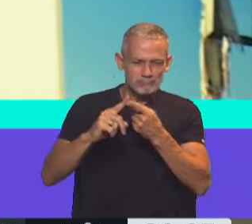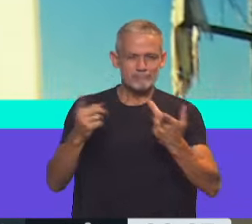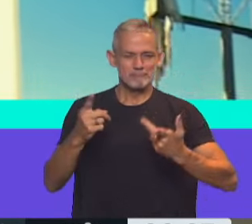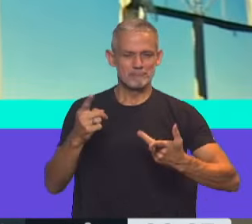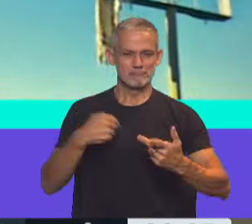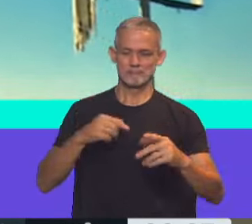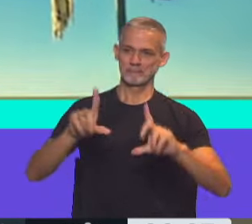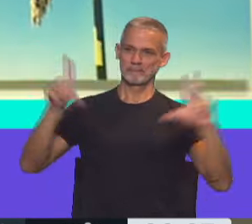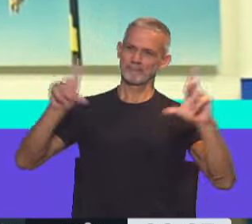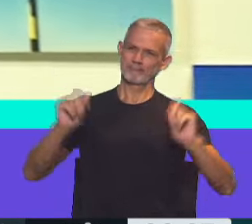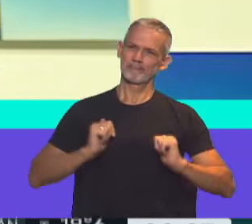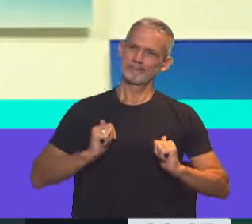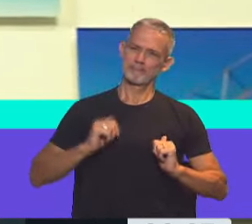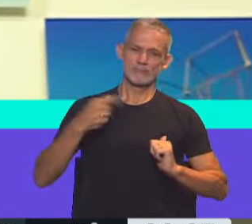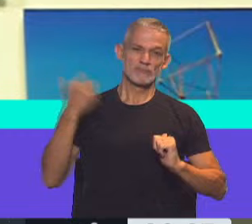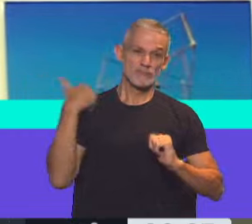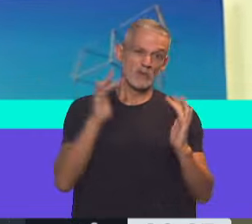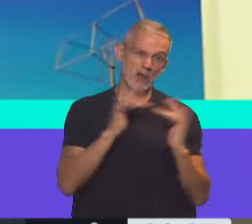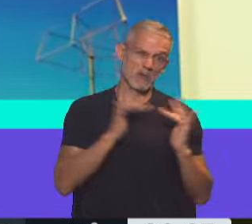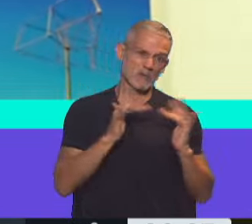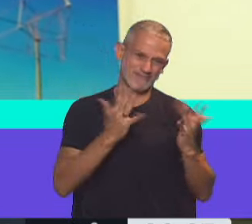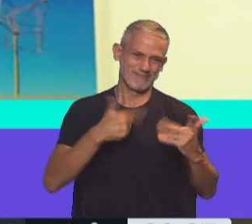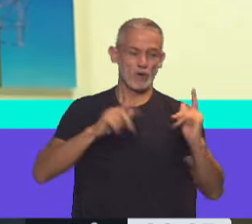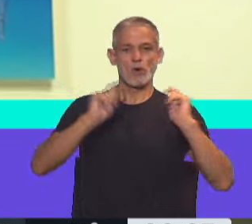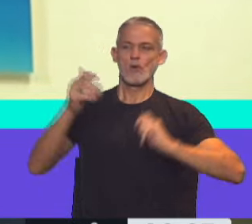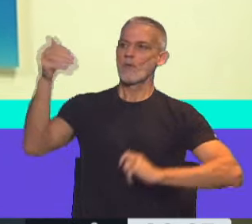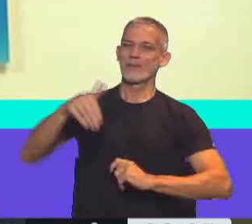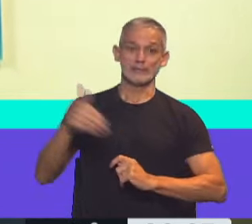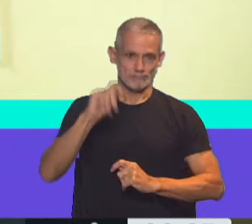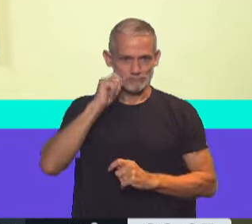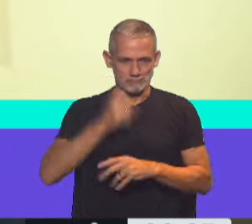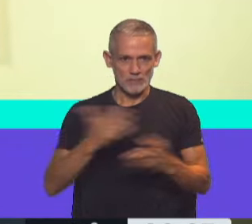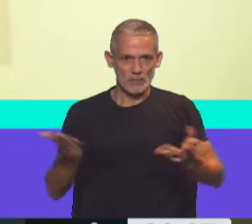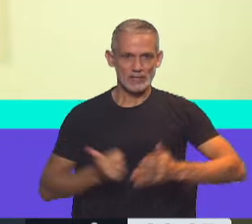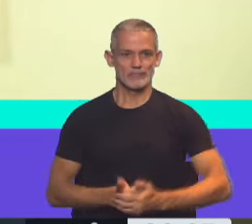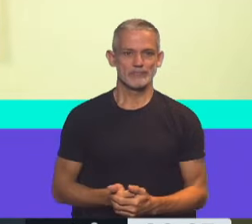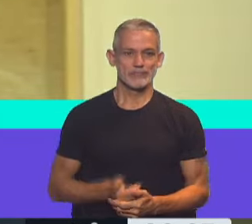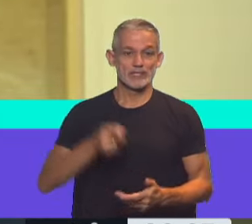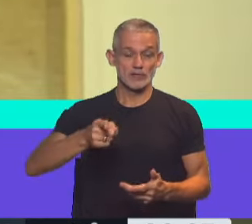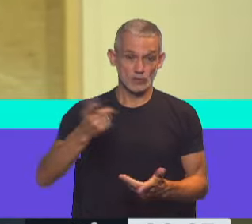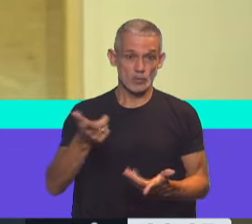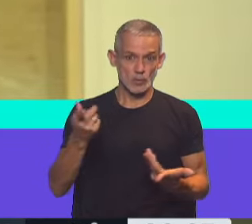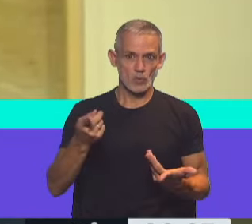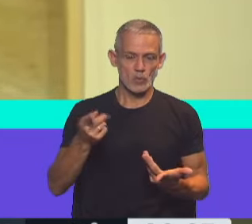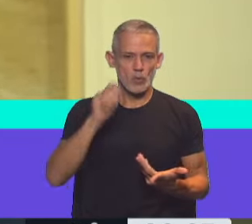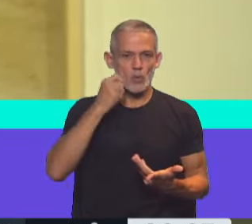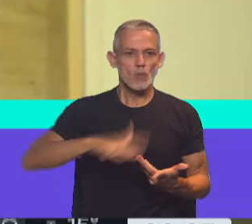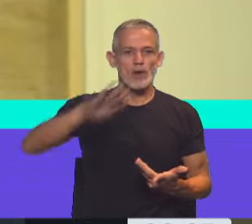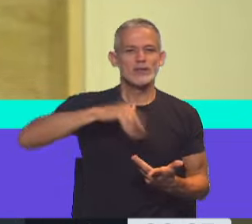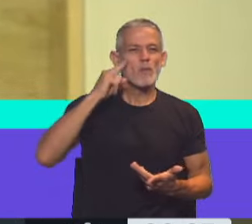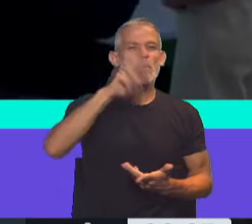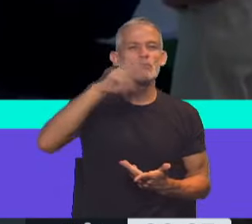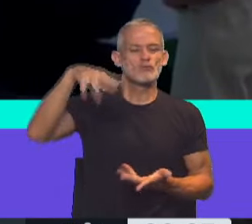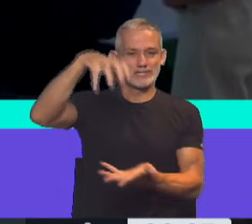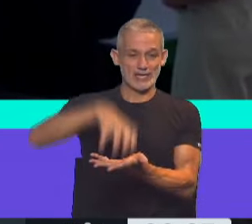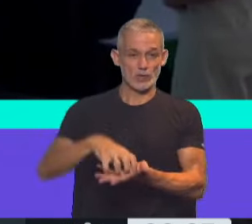estar frente a la obra después de tanta virtualidad, realmente es el corolario de una temporada que fue muy intensa acá en el museo.